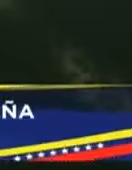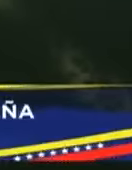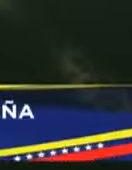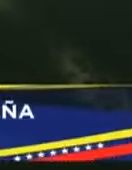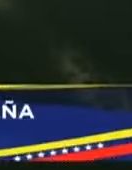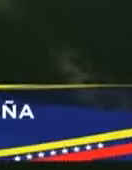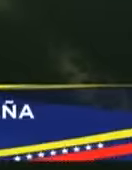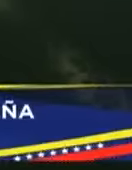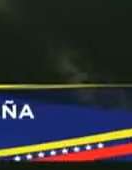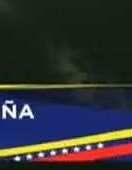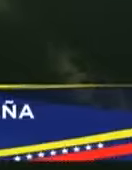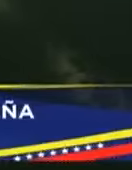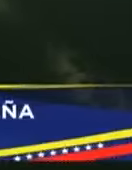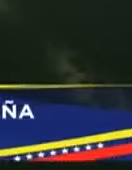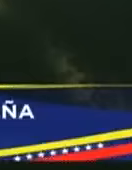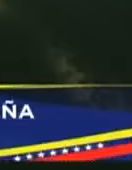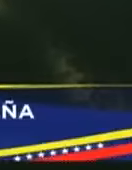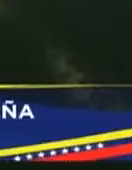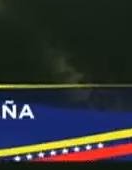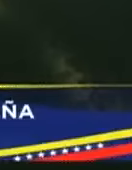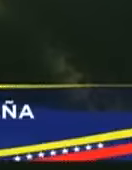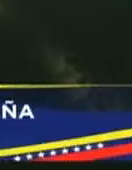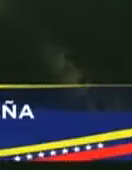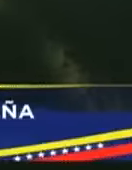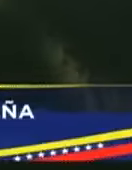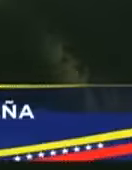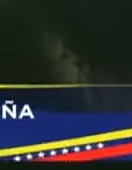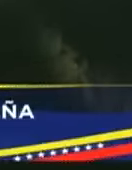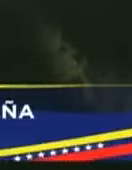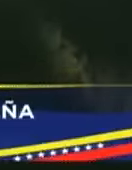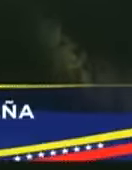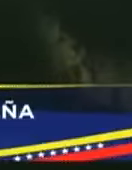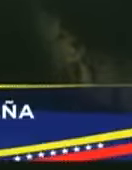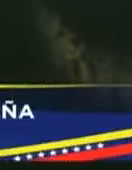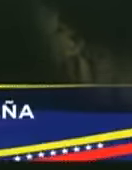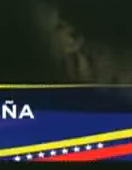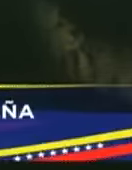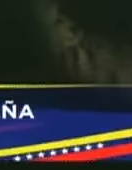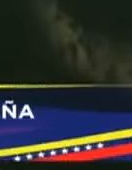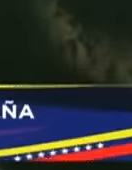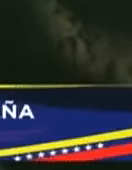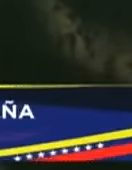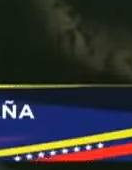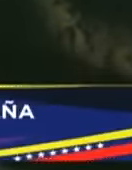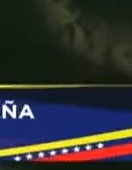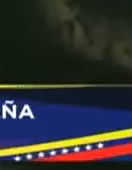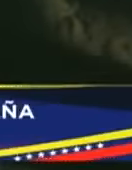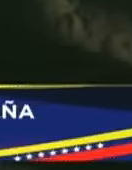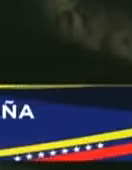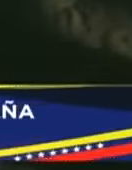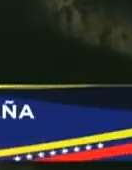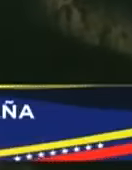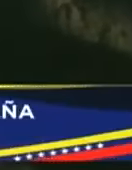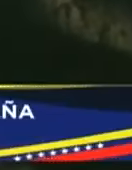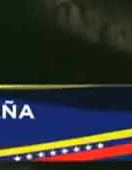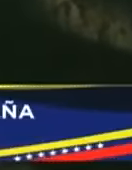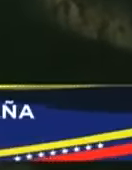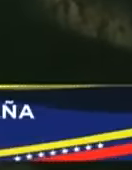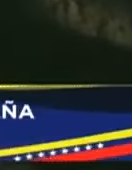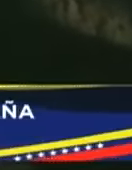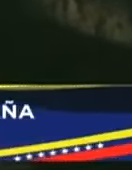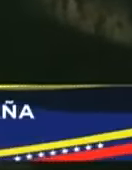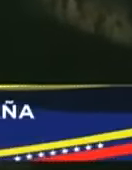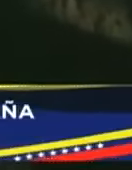en la conciencia de un pueblo poderoso que no se rinde ni se rendirá jamás. Asumimos con gallardía la defensa de